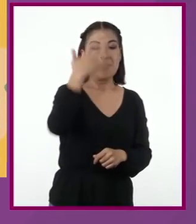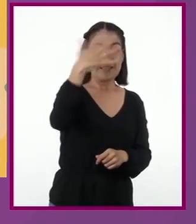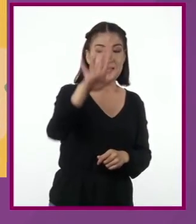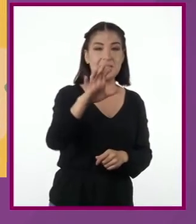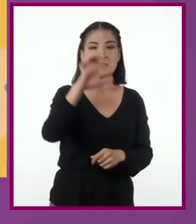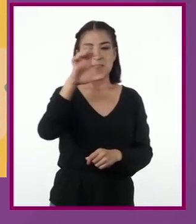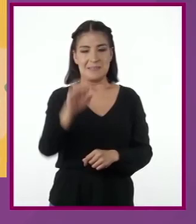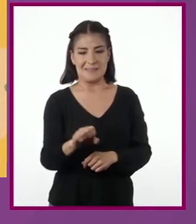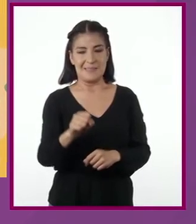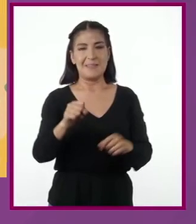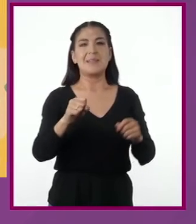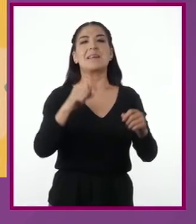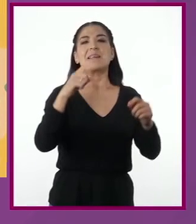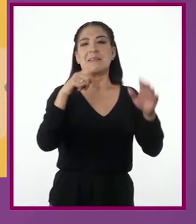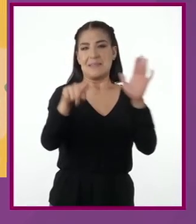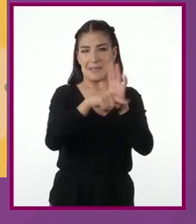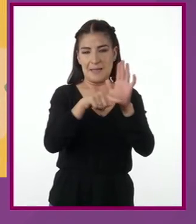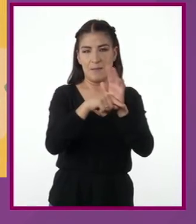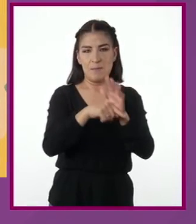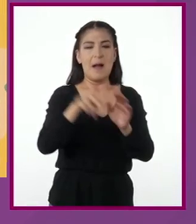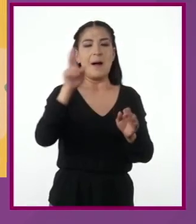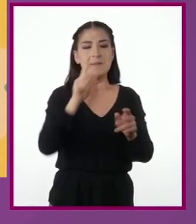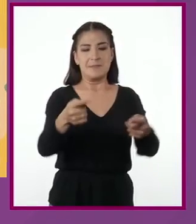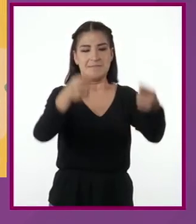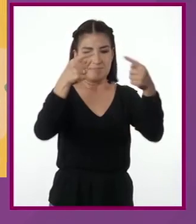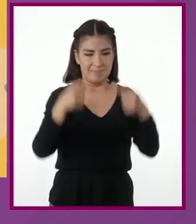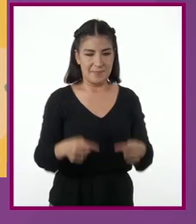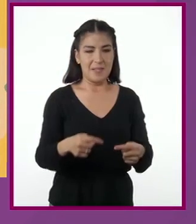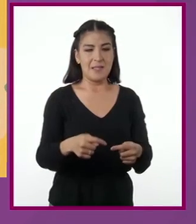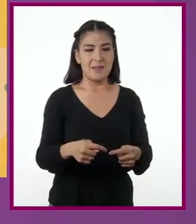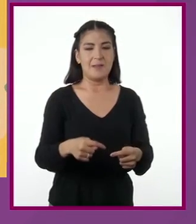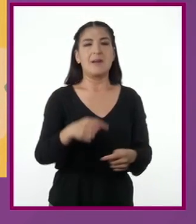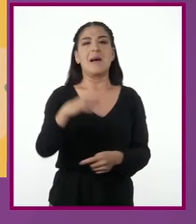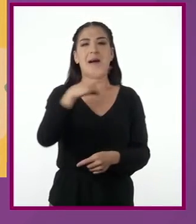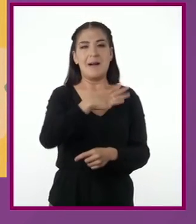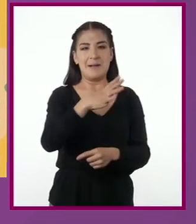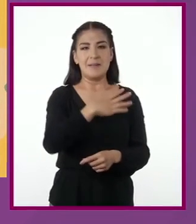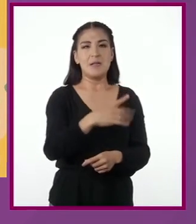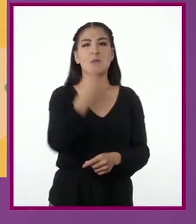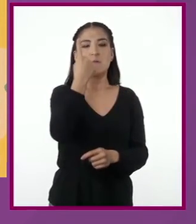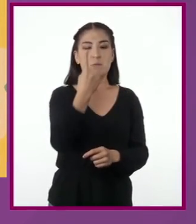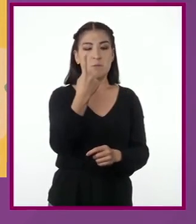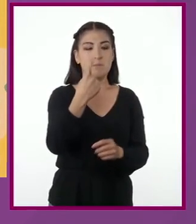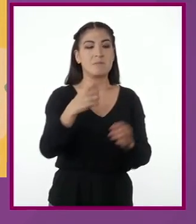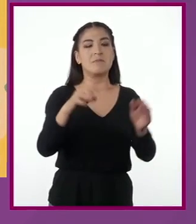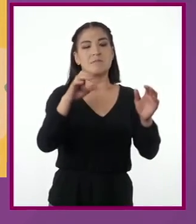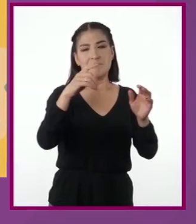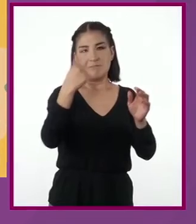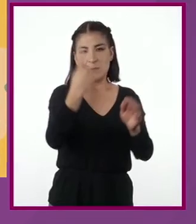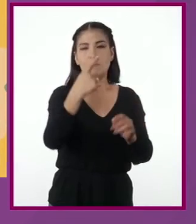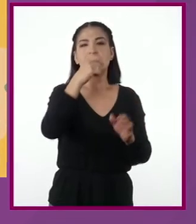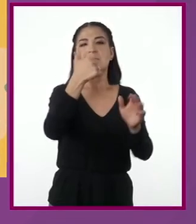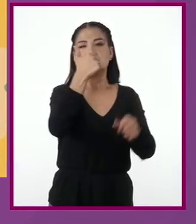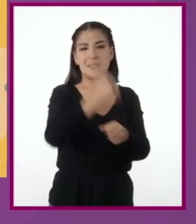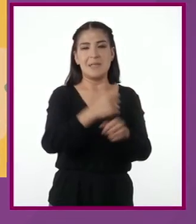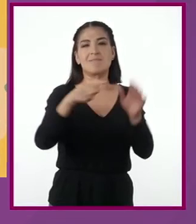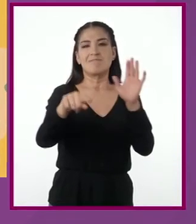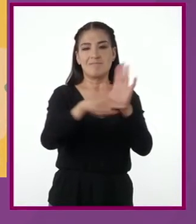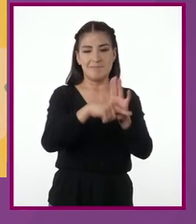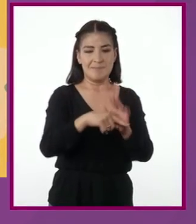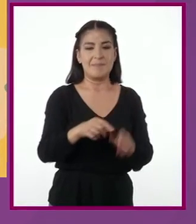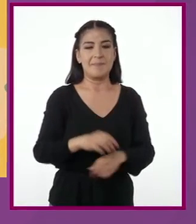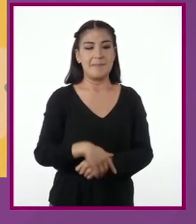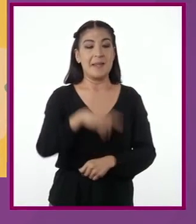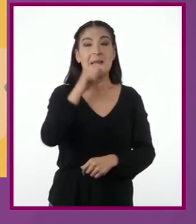10/60 negativo. Simplificamos la fracción y tenemos 1/6 negativo. La respuesta